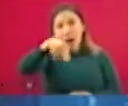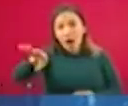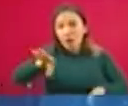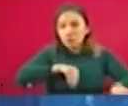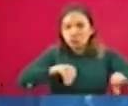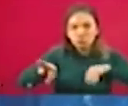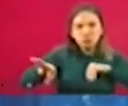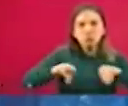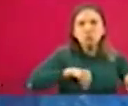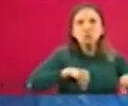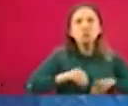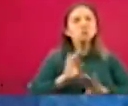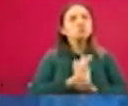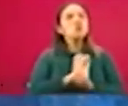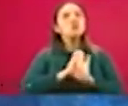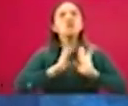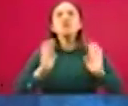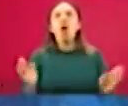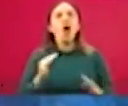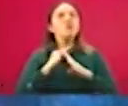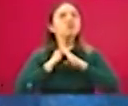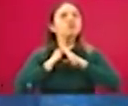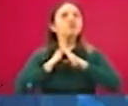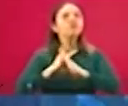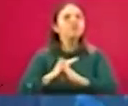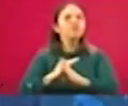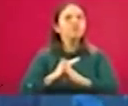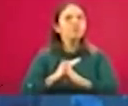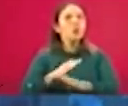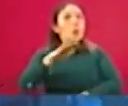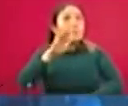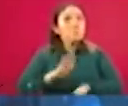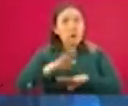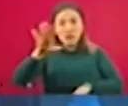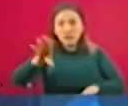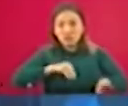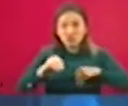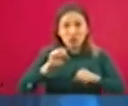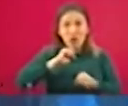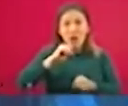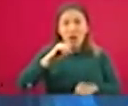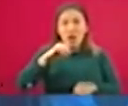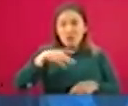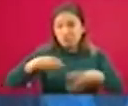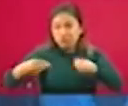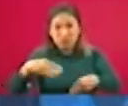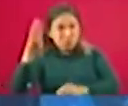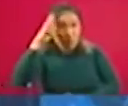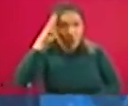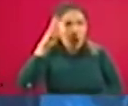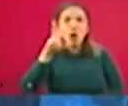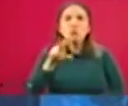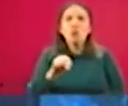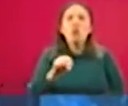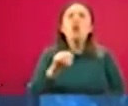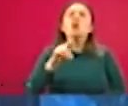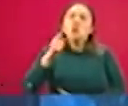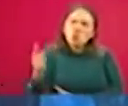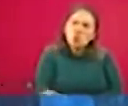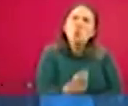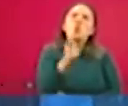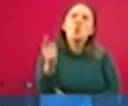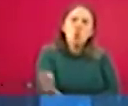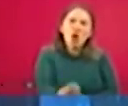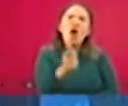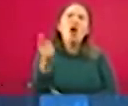solo se pueden identificar cuando se hace el diagnóstico por laboratorio, cosa que es falso. Un número importante de los